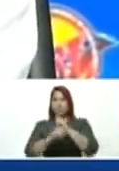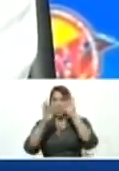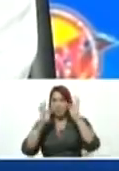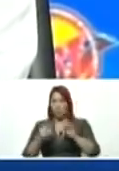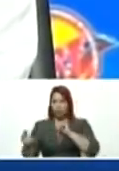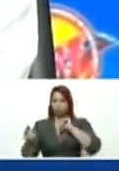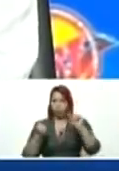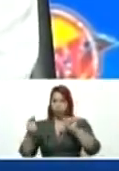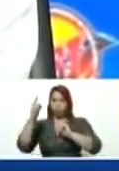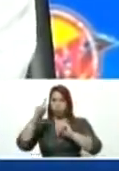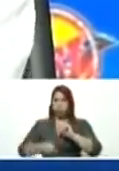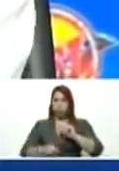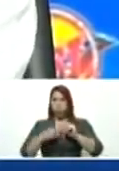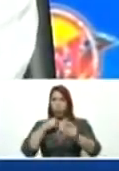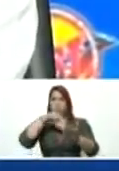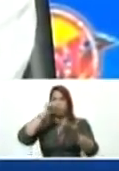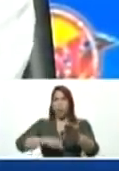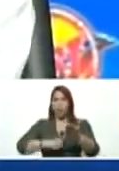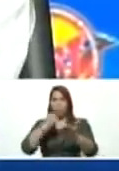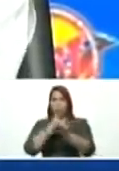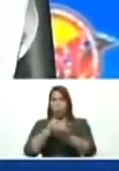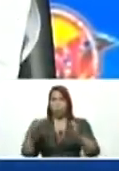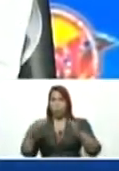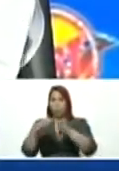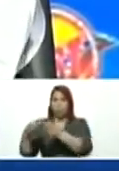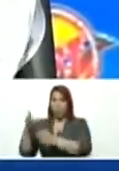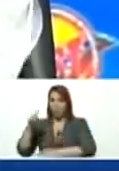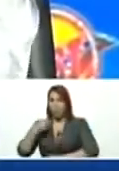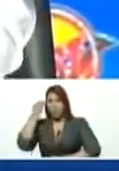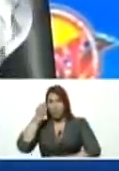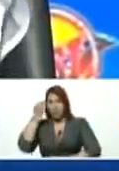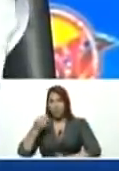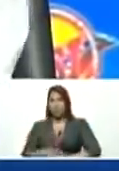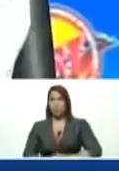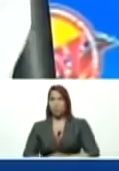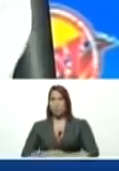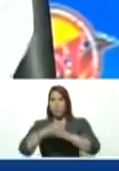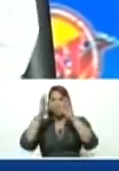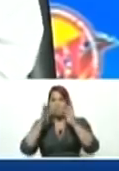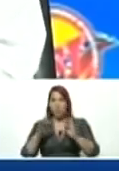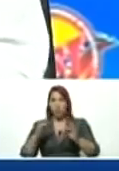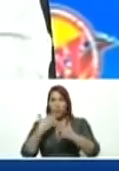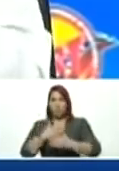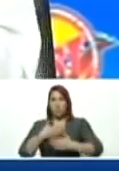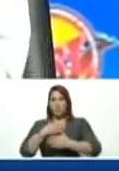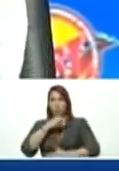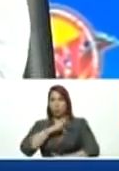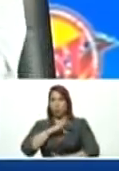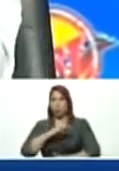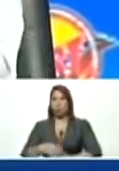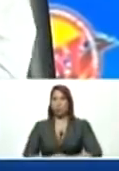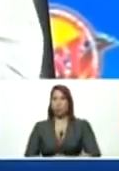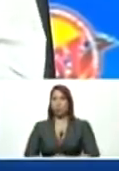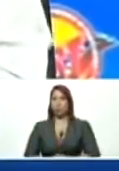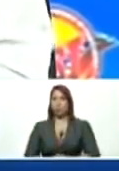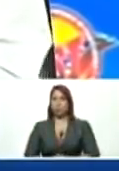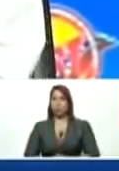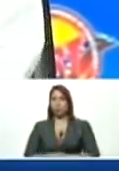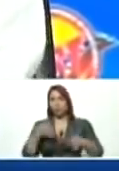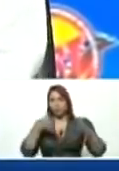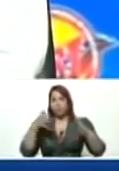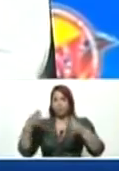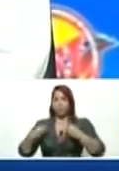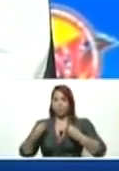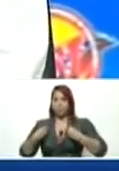discusión de los contratos colectivos también creemos que hay una forma de beneficio social que el esparcimiento la calidad de